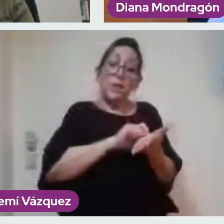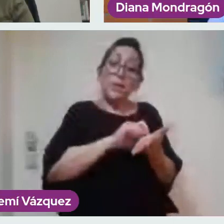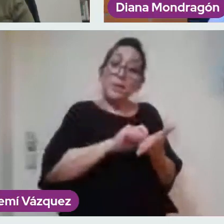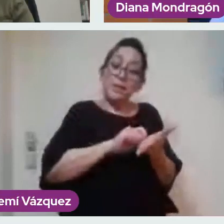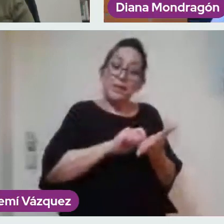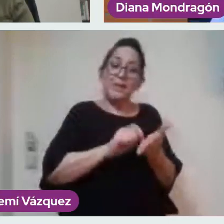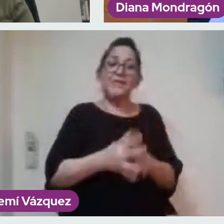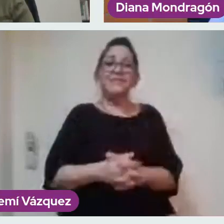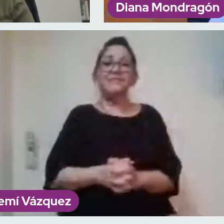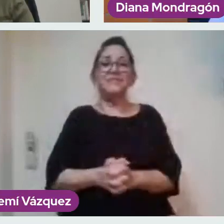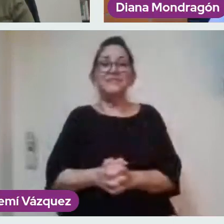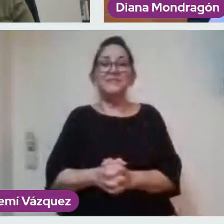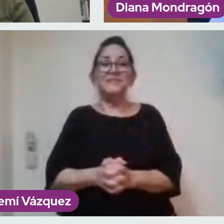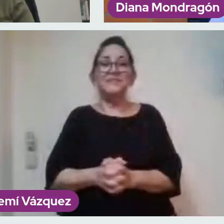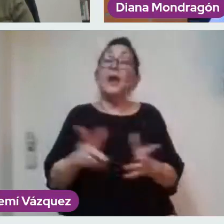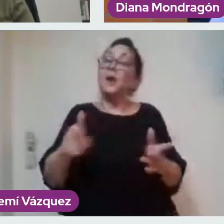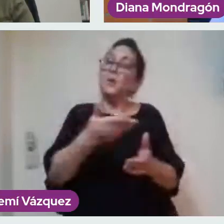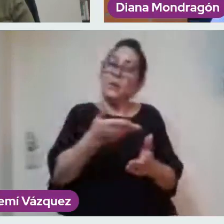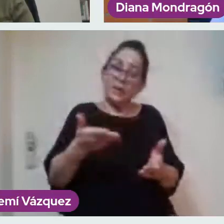Pues, bueno,